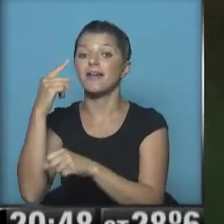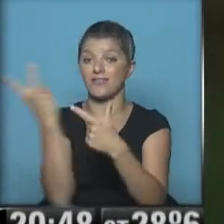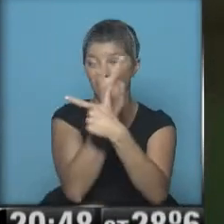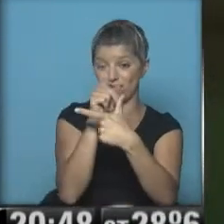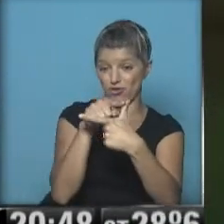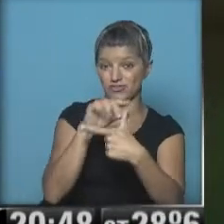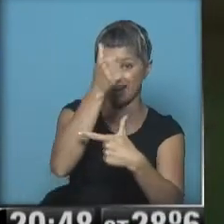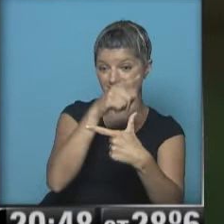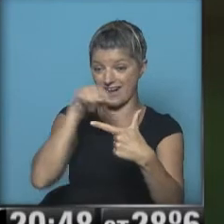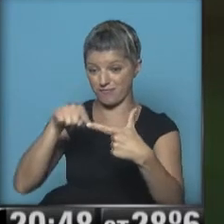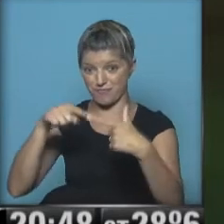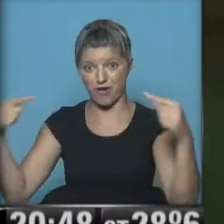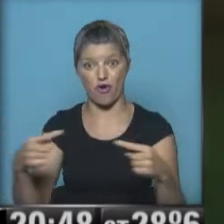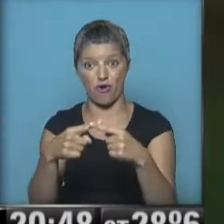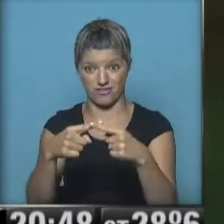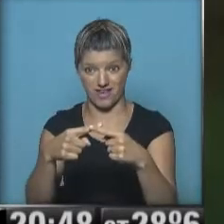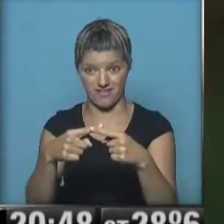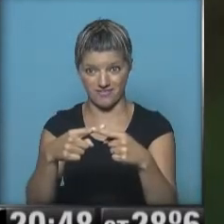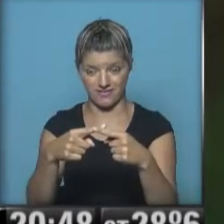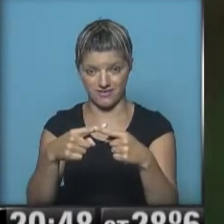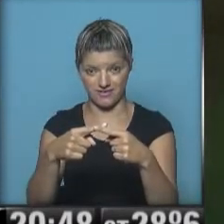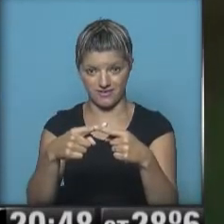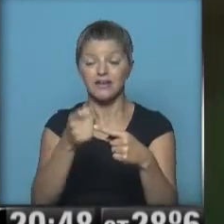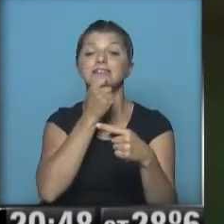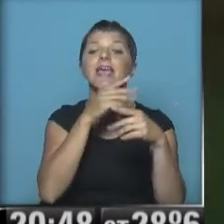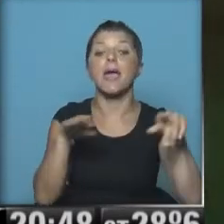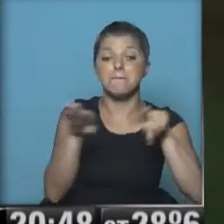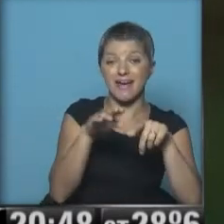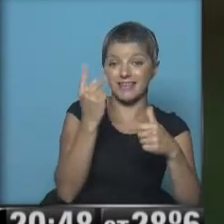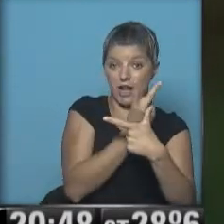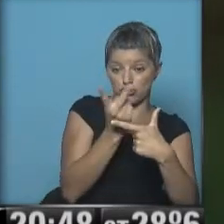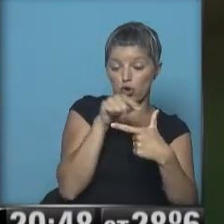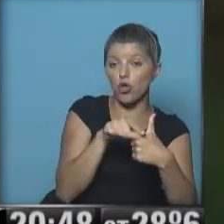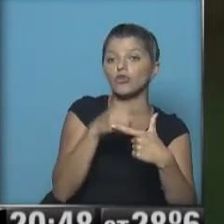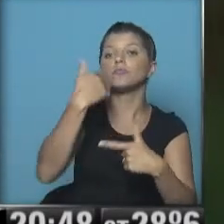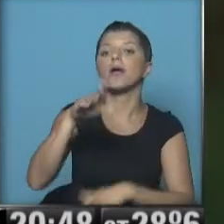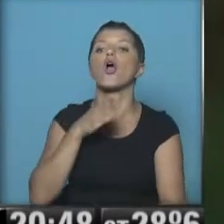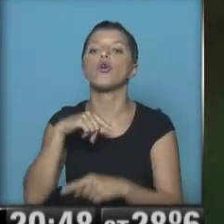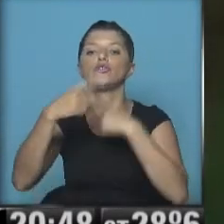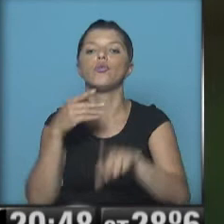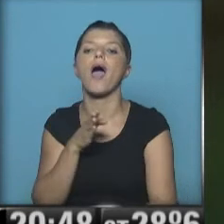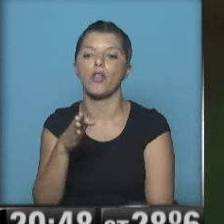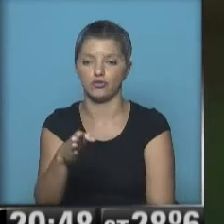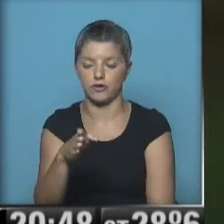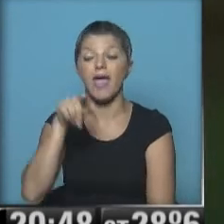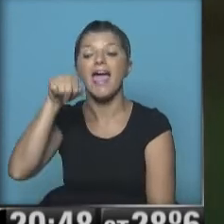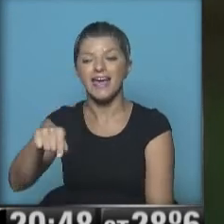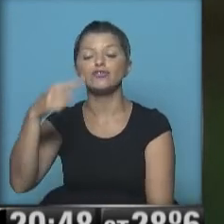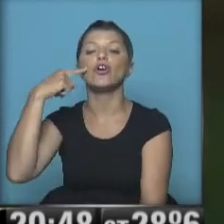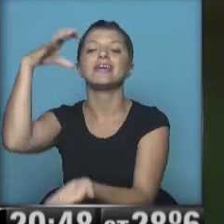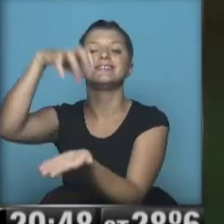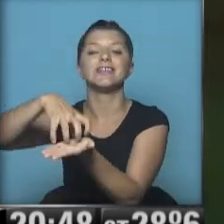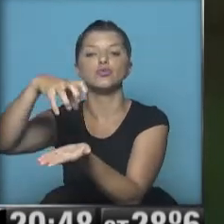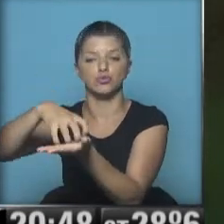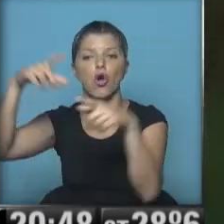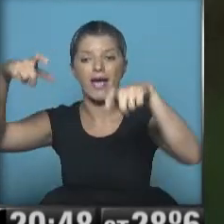hay empate, llegará Aldo Civi a esta instancia. Partido que se jugará en el Estadio de Instituto, en la